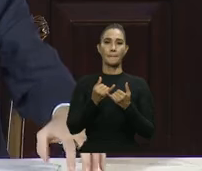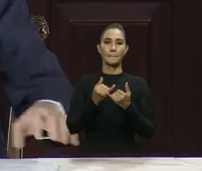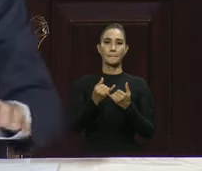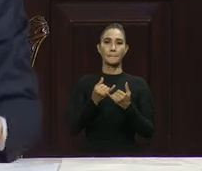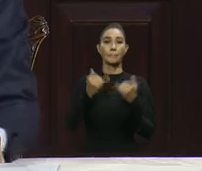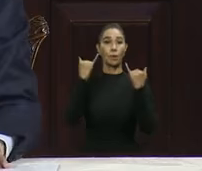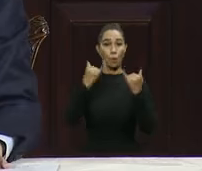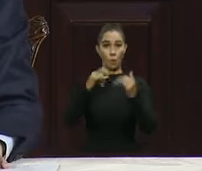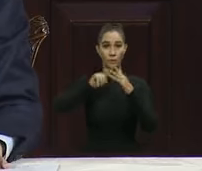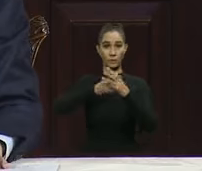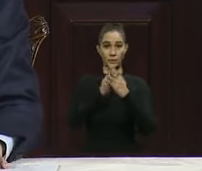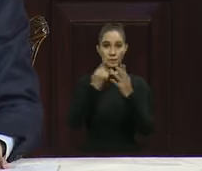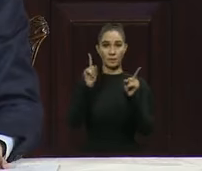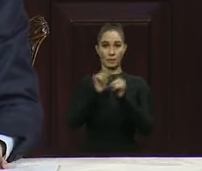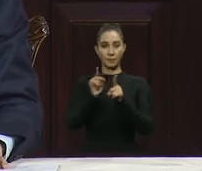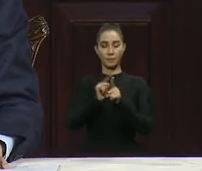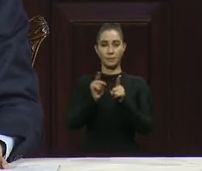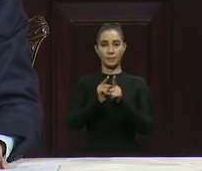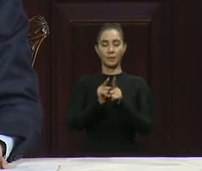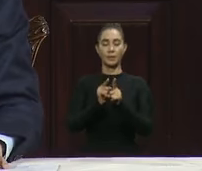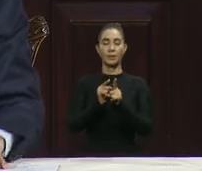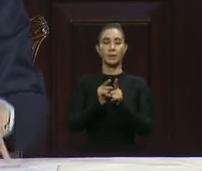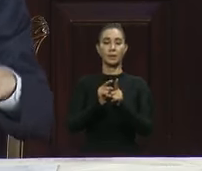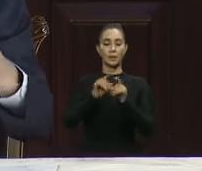que empieza el día de hoy es también